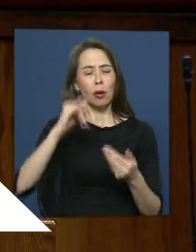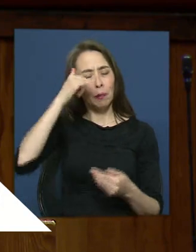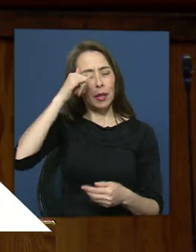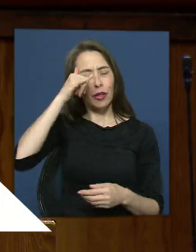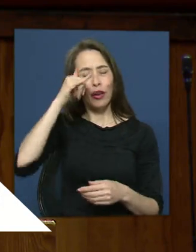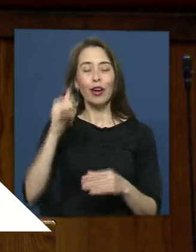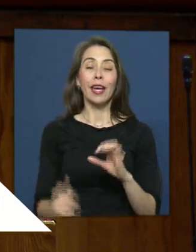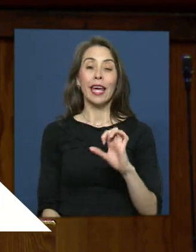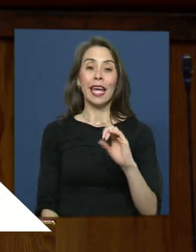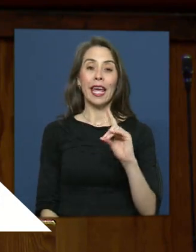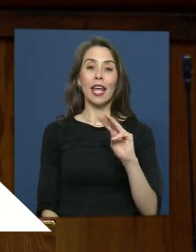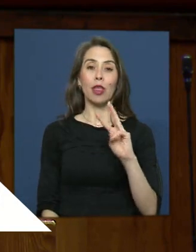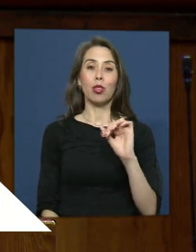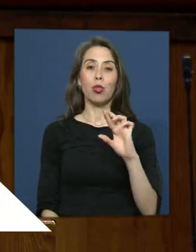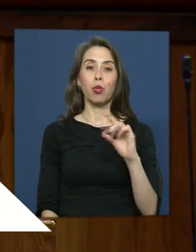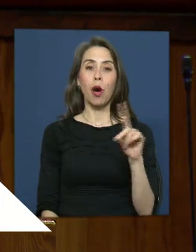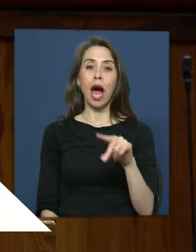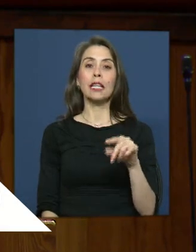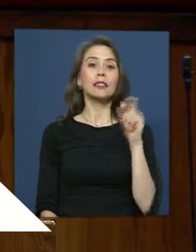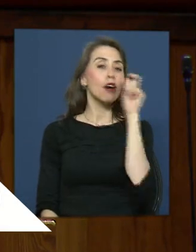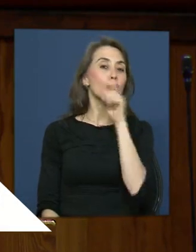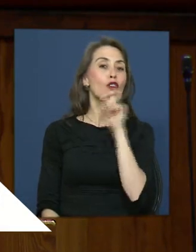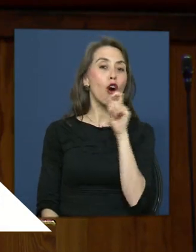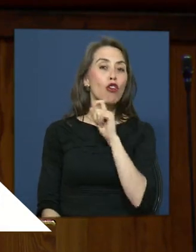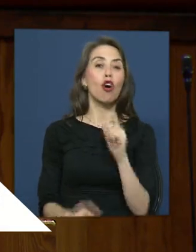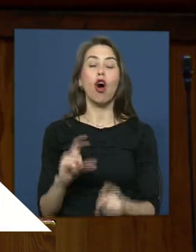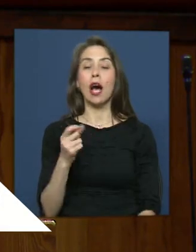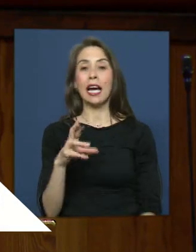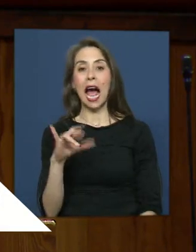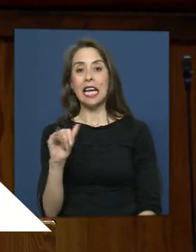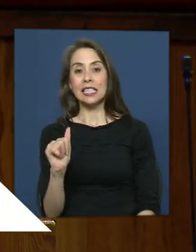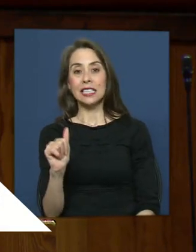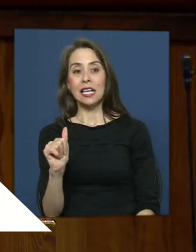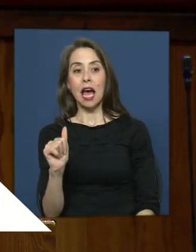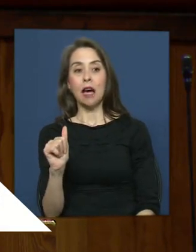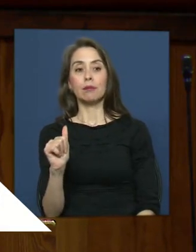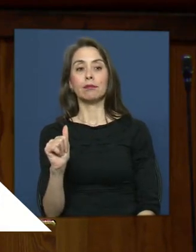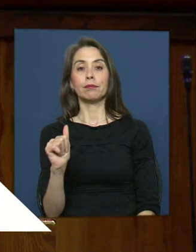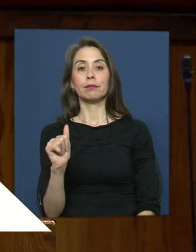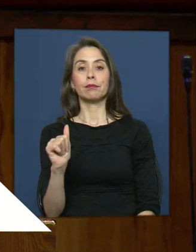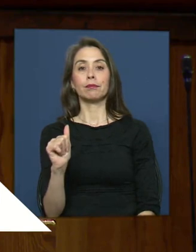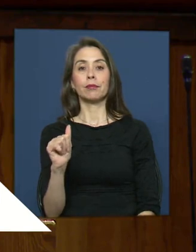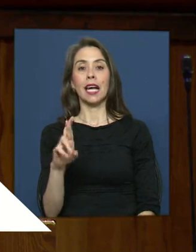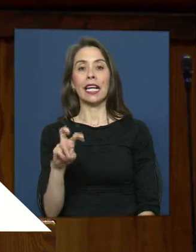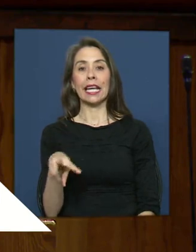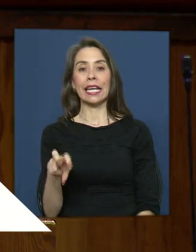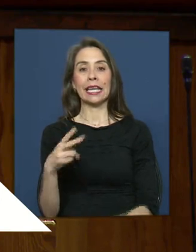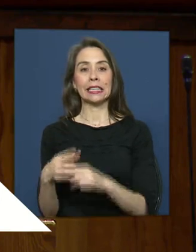don José Manuel Rojo, García, don René Manuel,